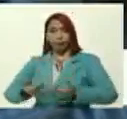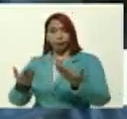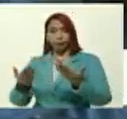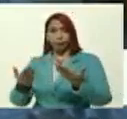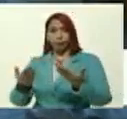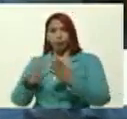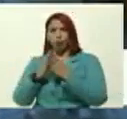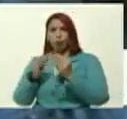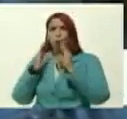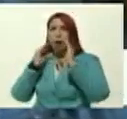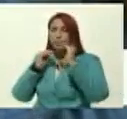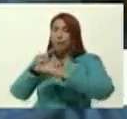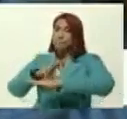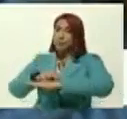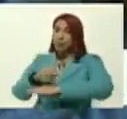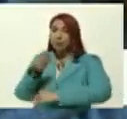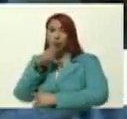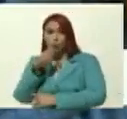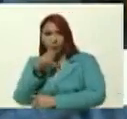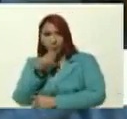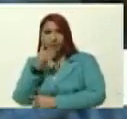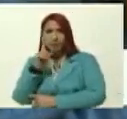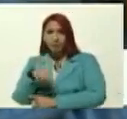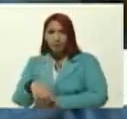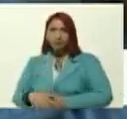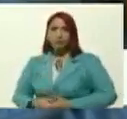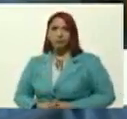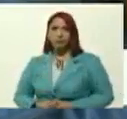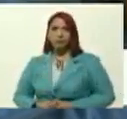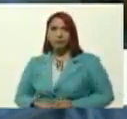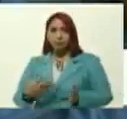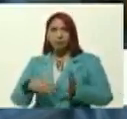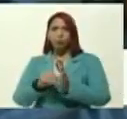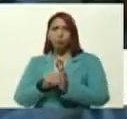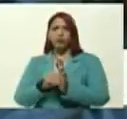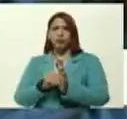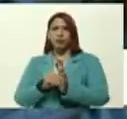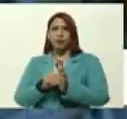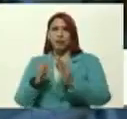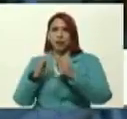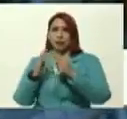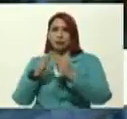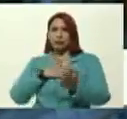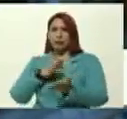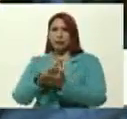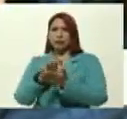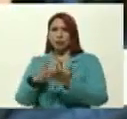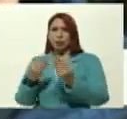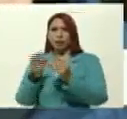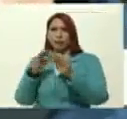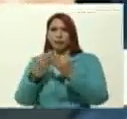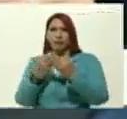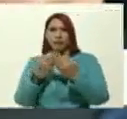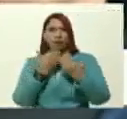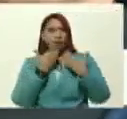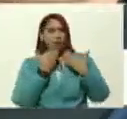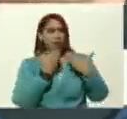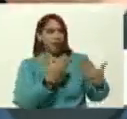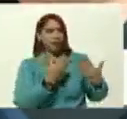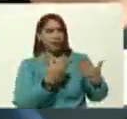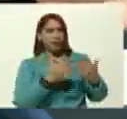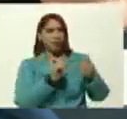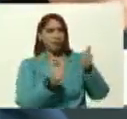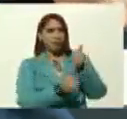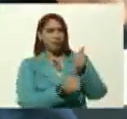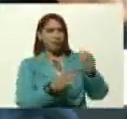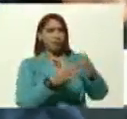la atención médica, alimentos y que puedan volver a su casa tranquilos con sus familiares. Agradecemos entonces al vicepresidente